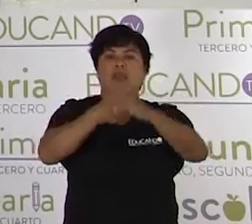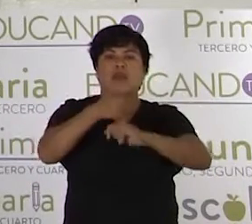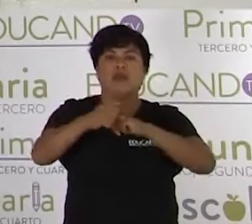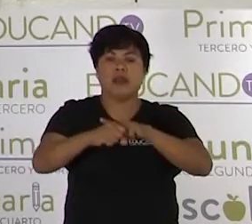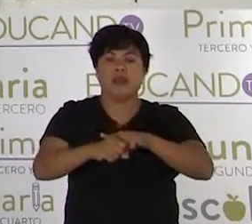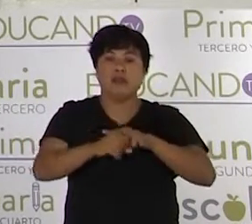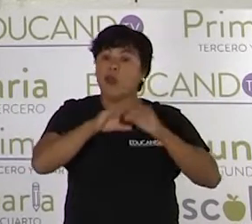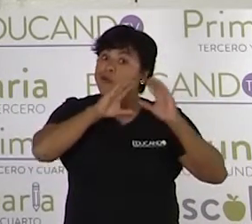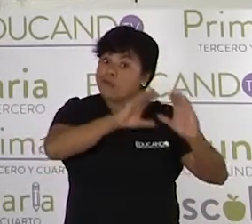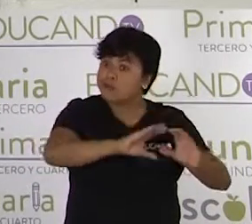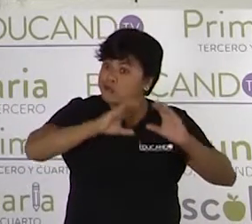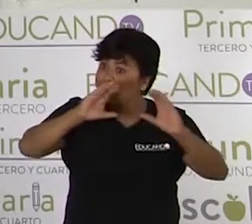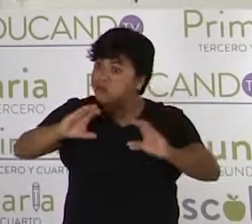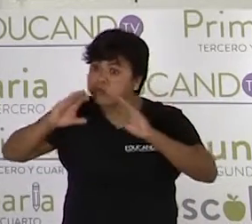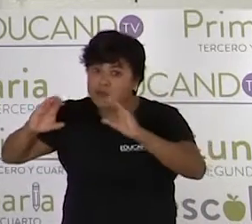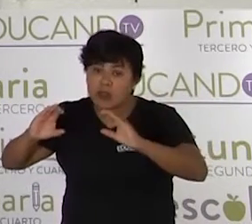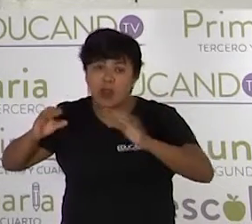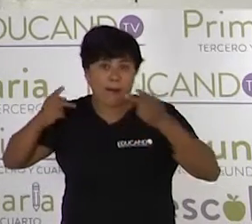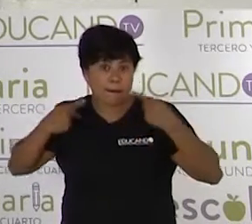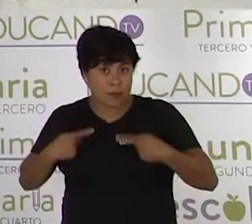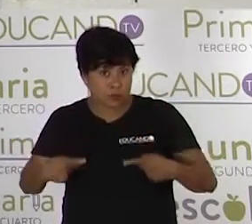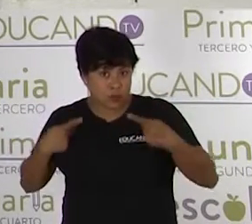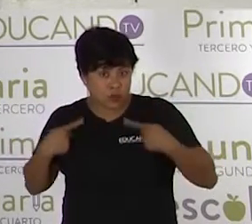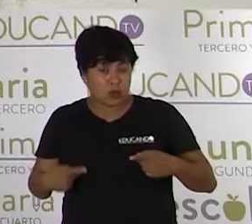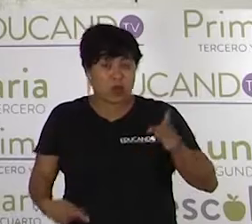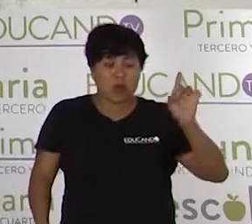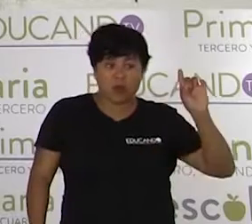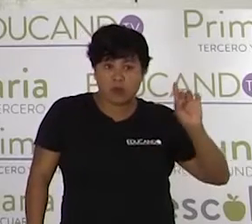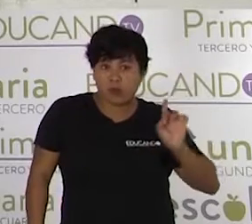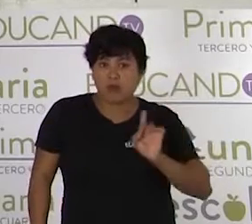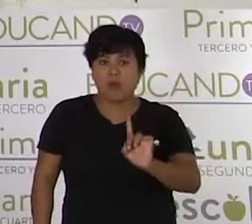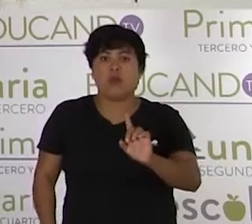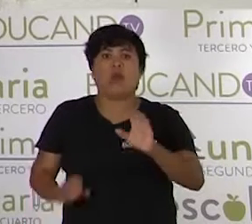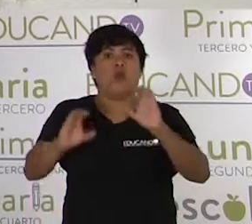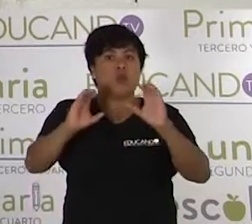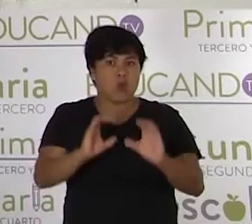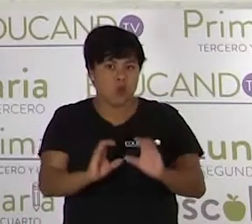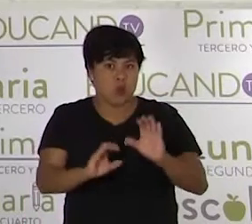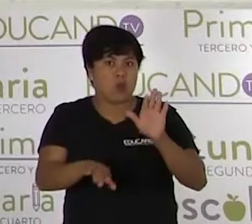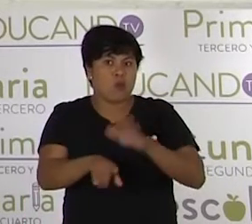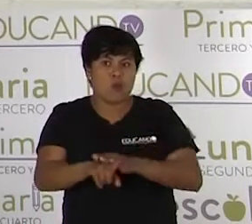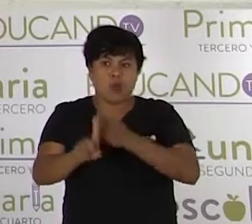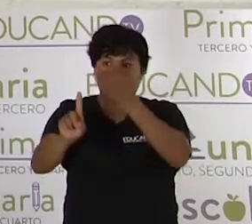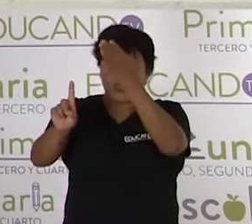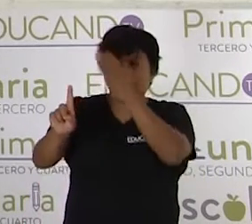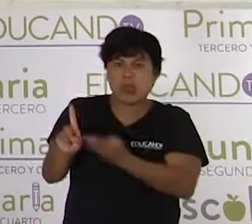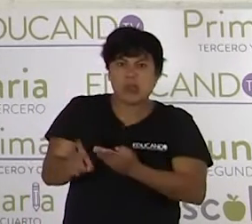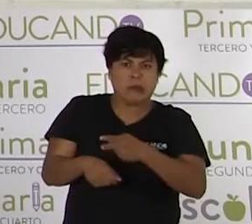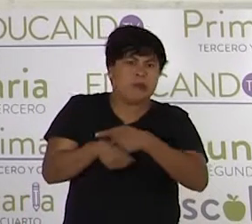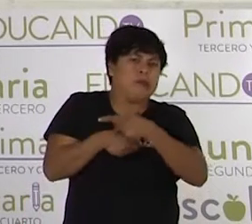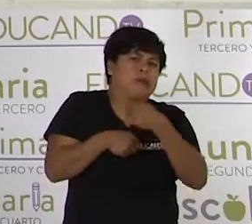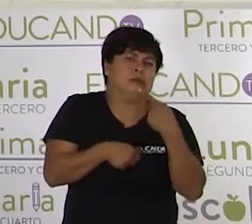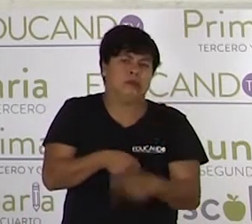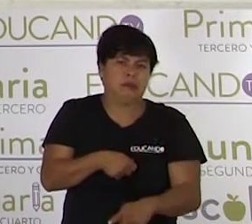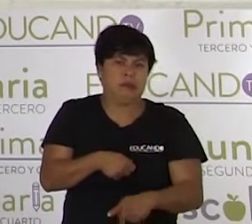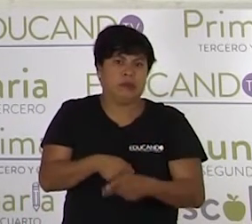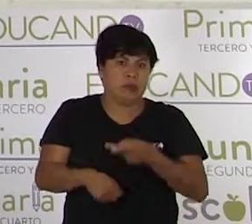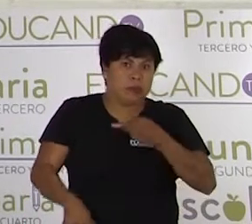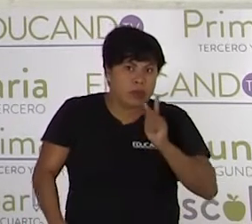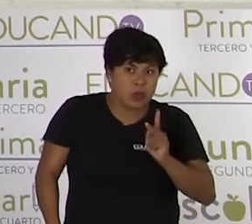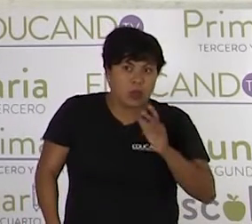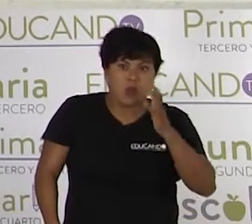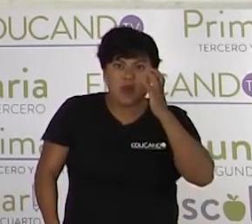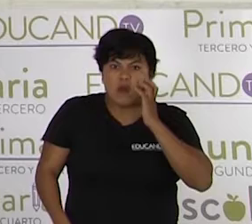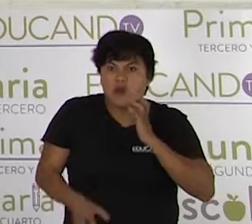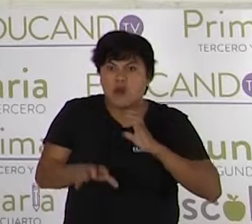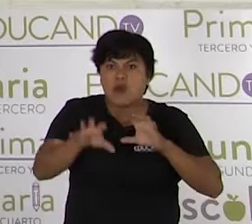se cuidaran de los seres humanos, porque eran peligrosos. Pero el